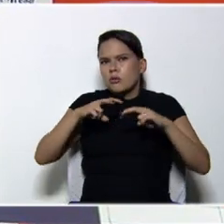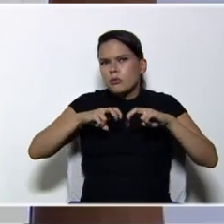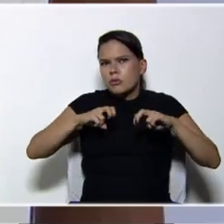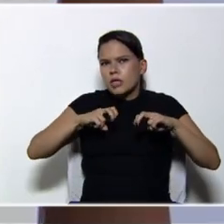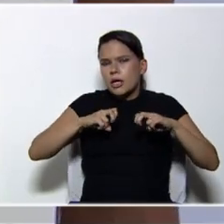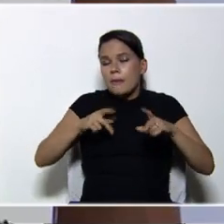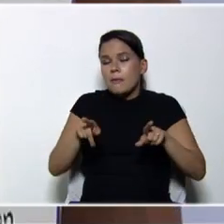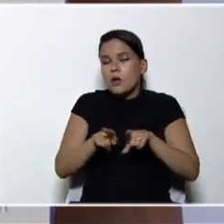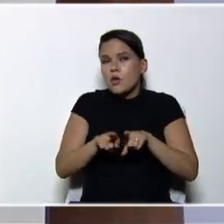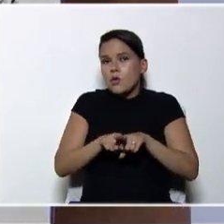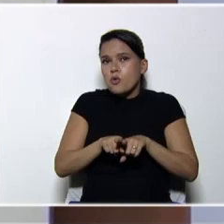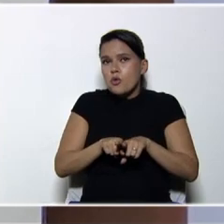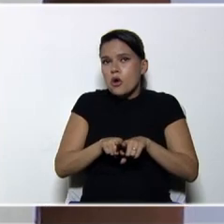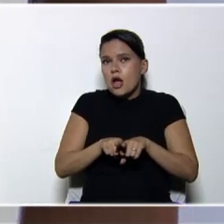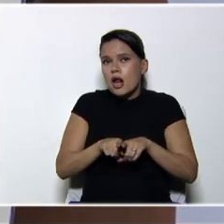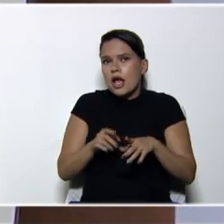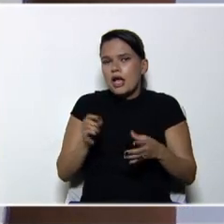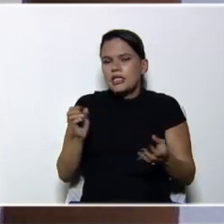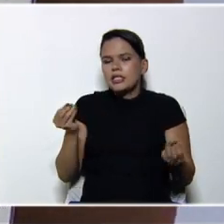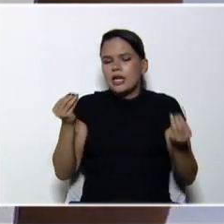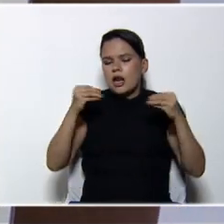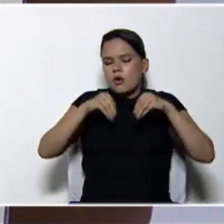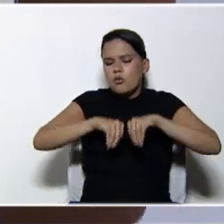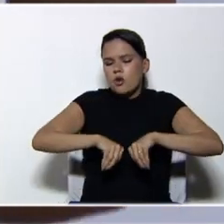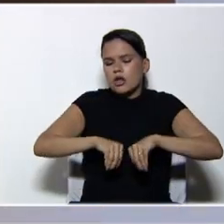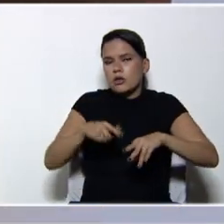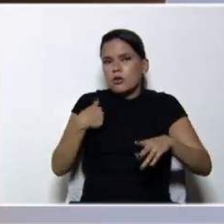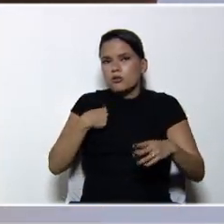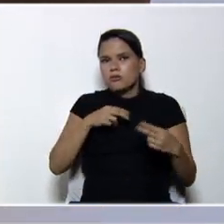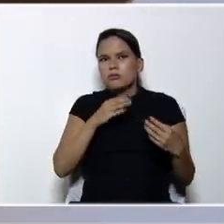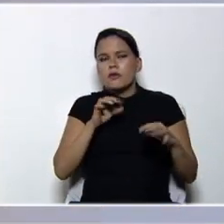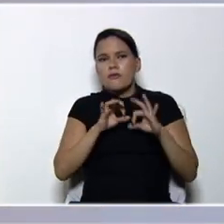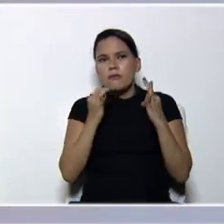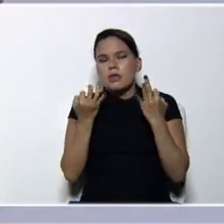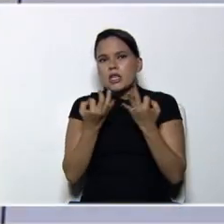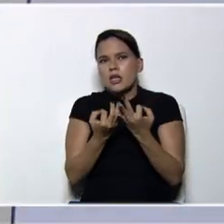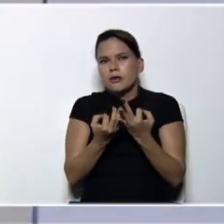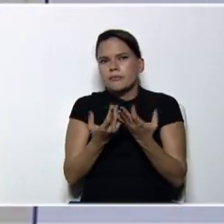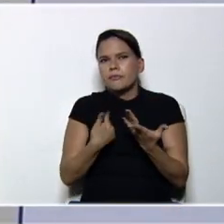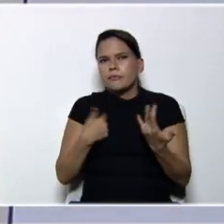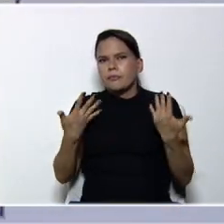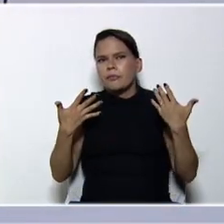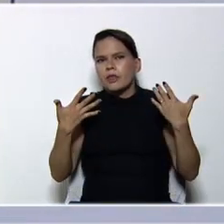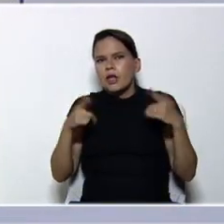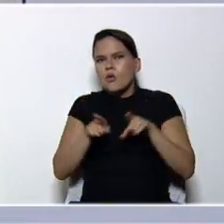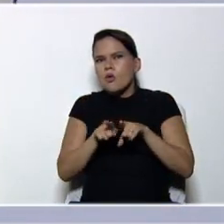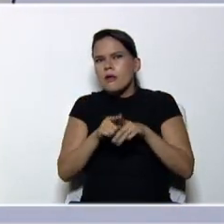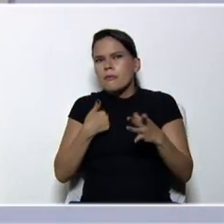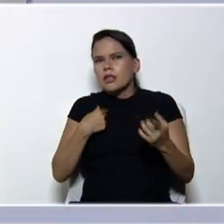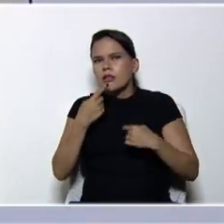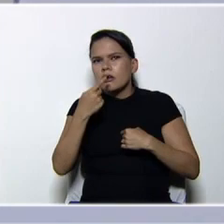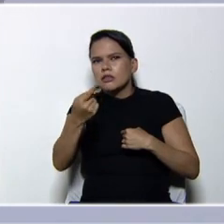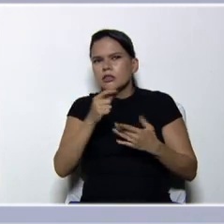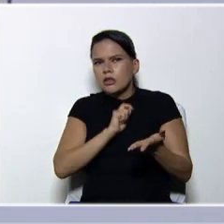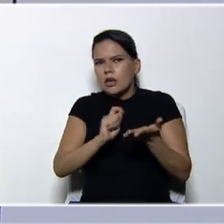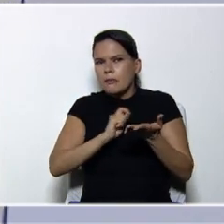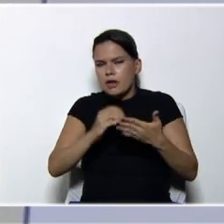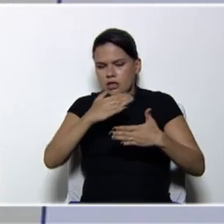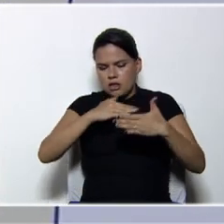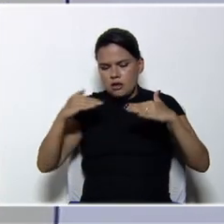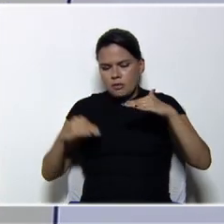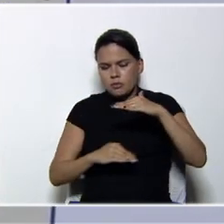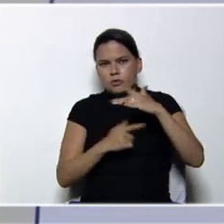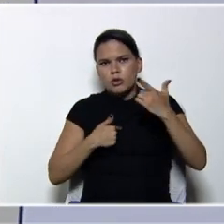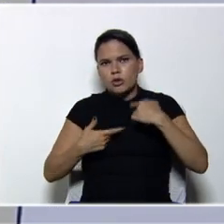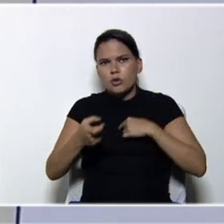pero al mismo tiempo, al llegar al acuerdo con mis representantes o con mi familia, e igualmente mencionarlos en la parte de abajo, lo